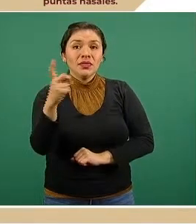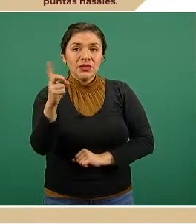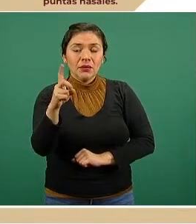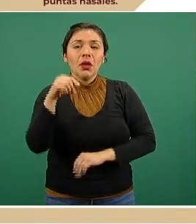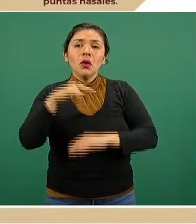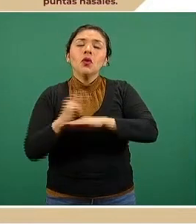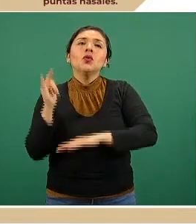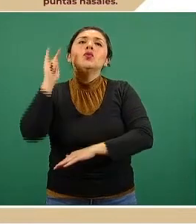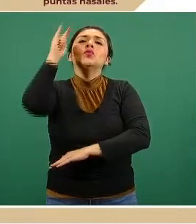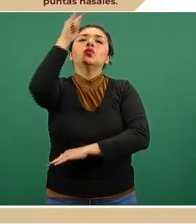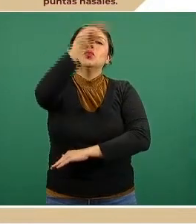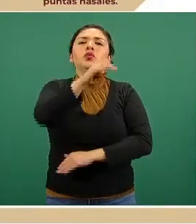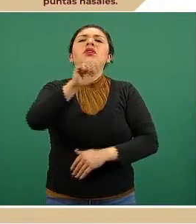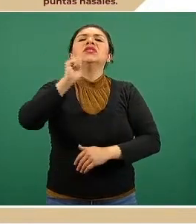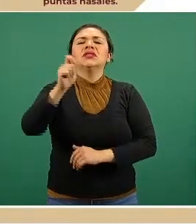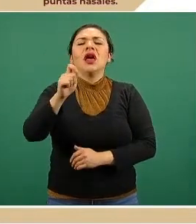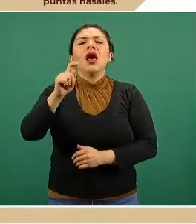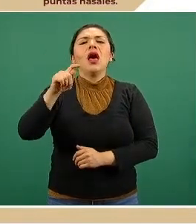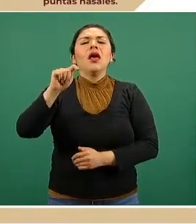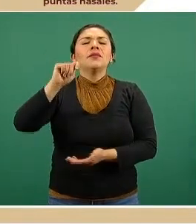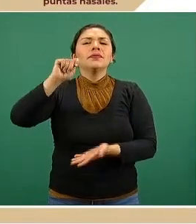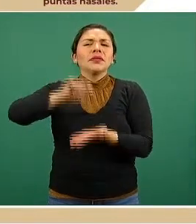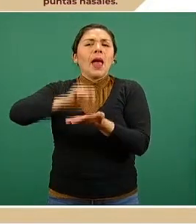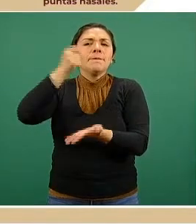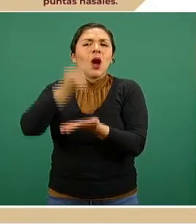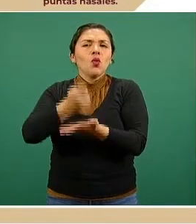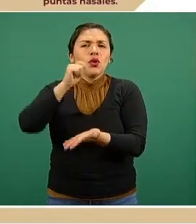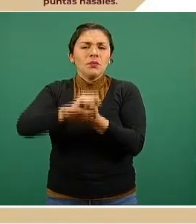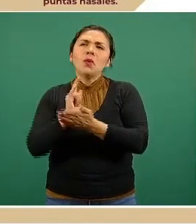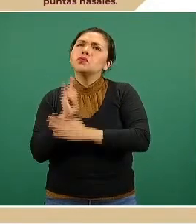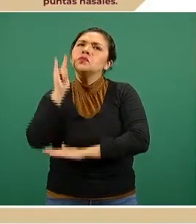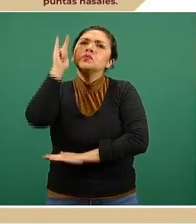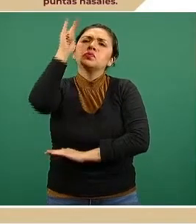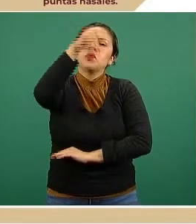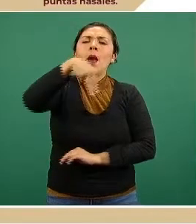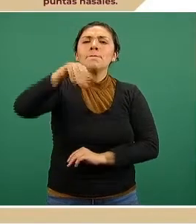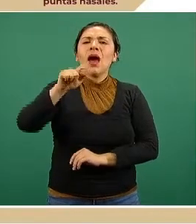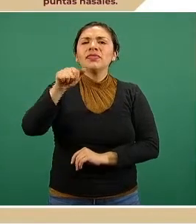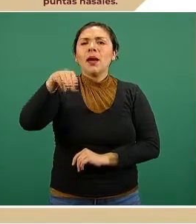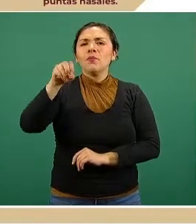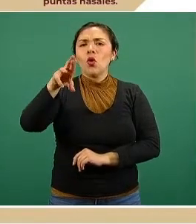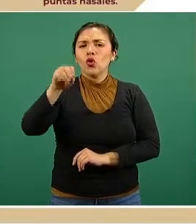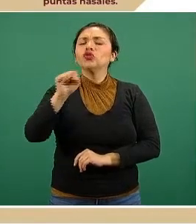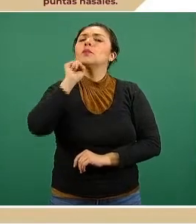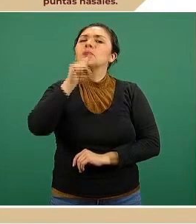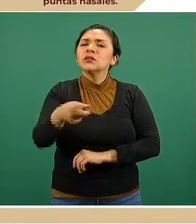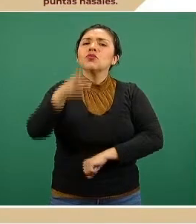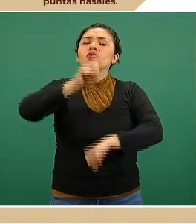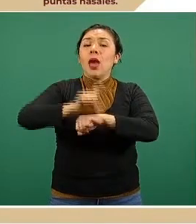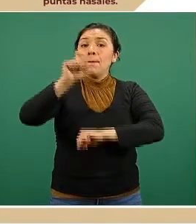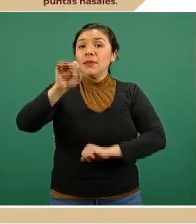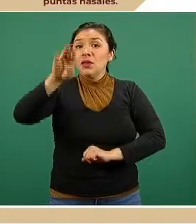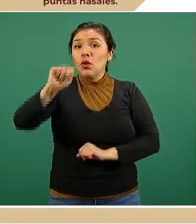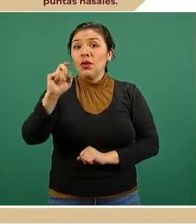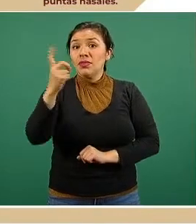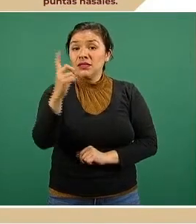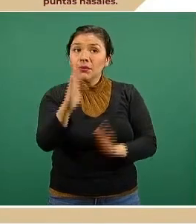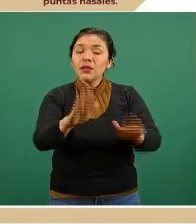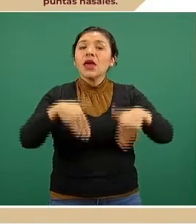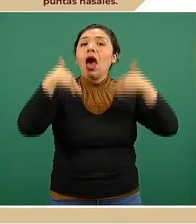la ciudad de Matamoros, en Tamaulipas, por la vía aérea, llegando ese mismo 29 de diciembre a